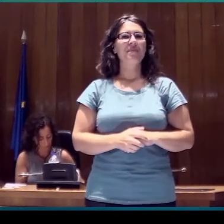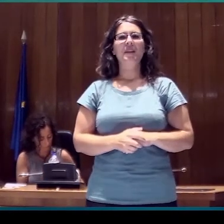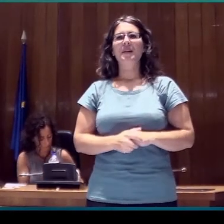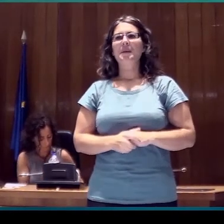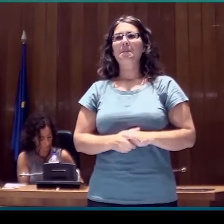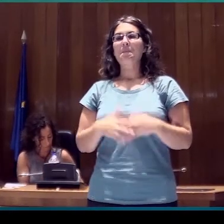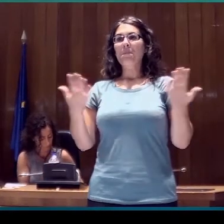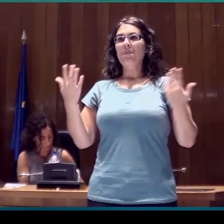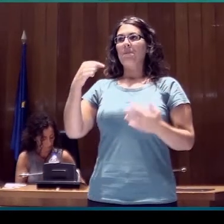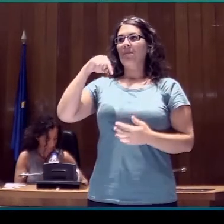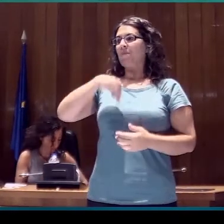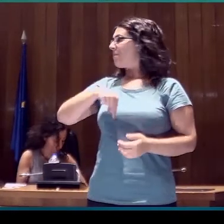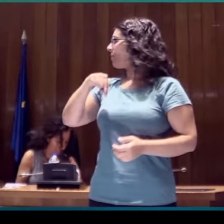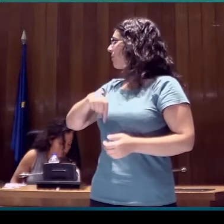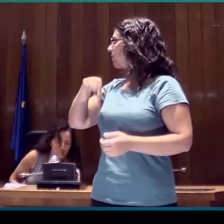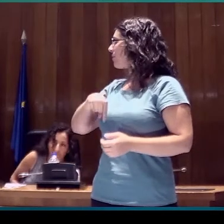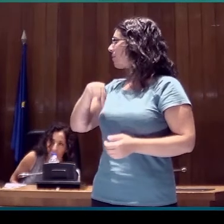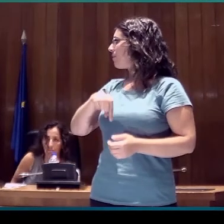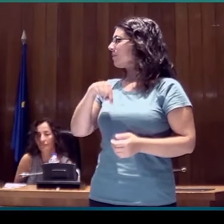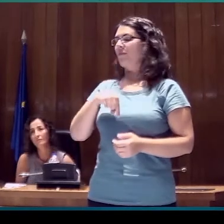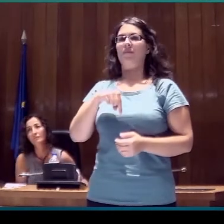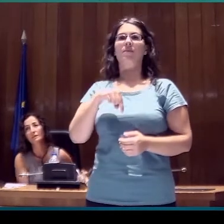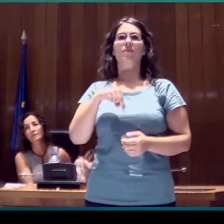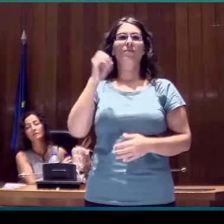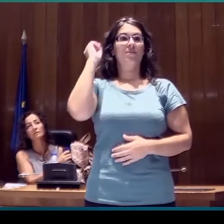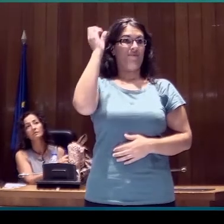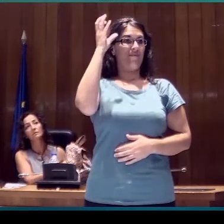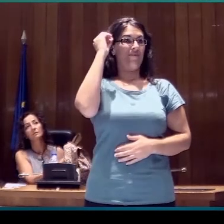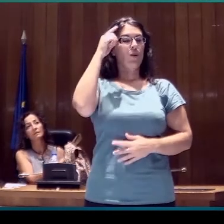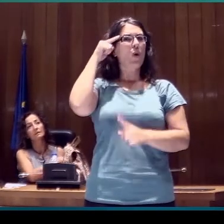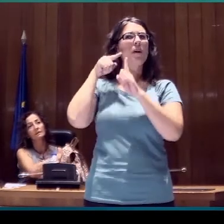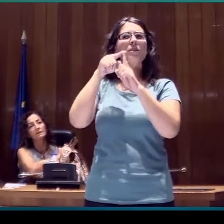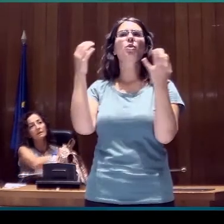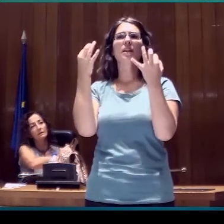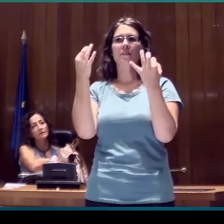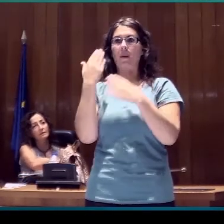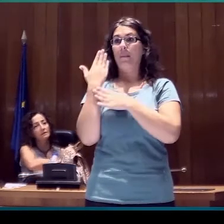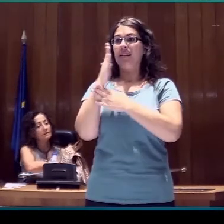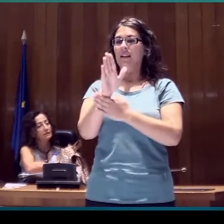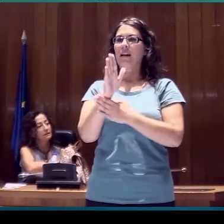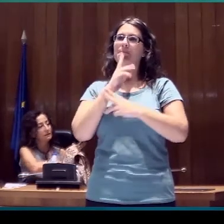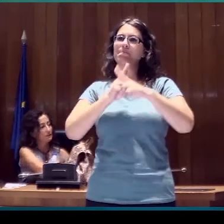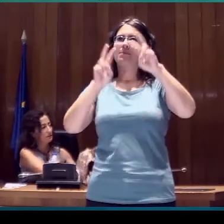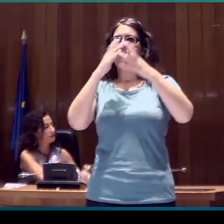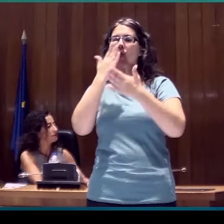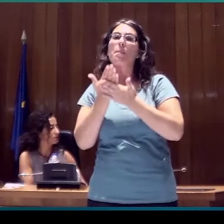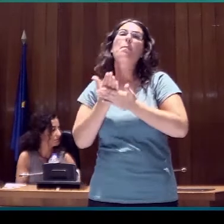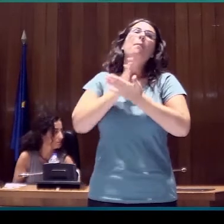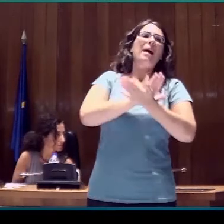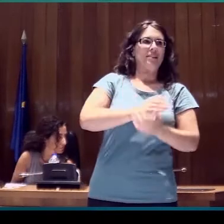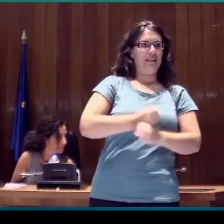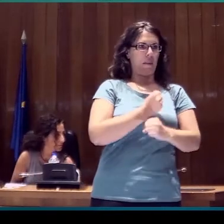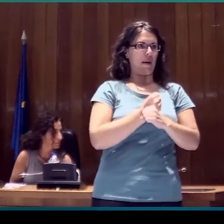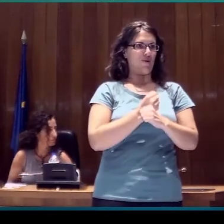El objetivo de esta comunicación es presentar una parte del trabajo que realizamos en el equipo específico de